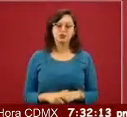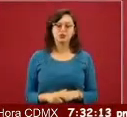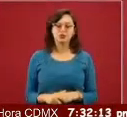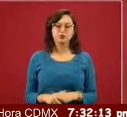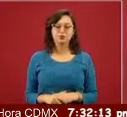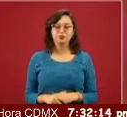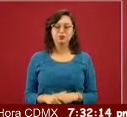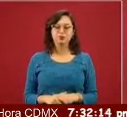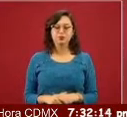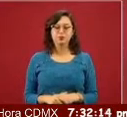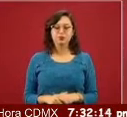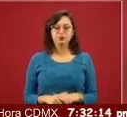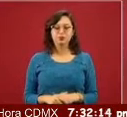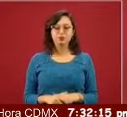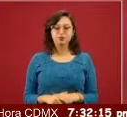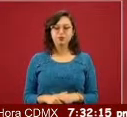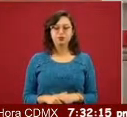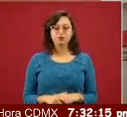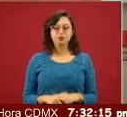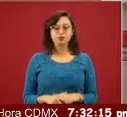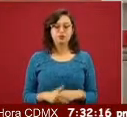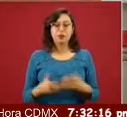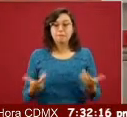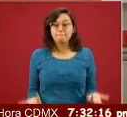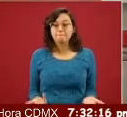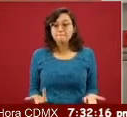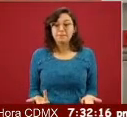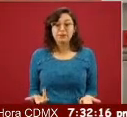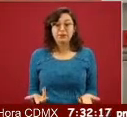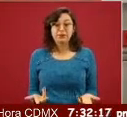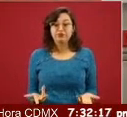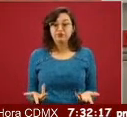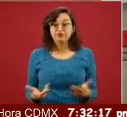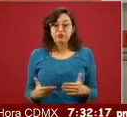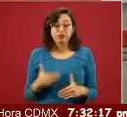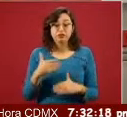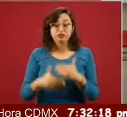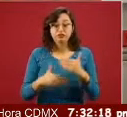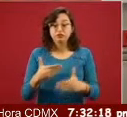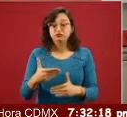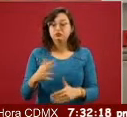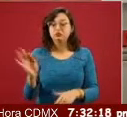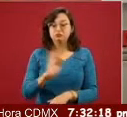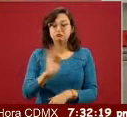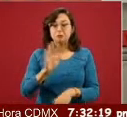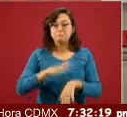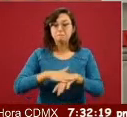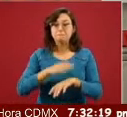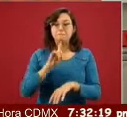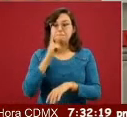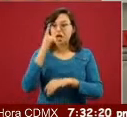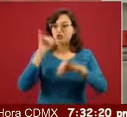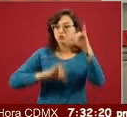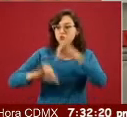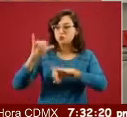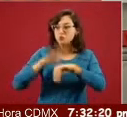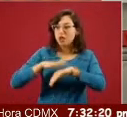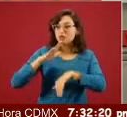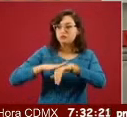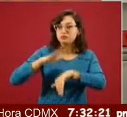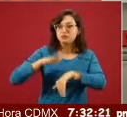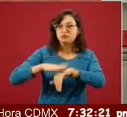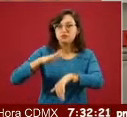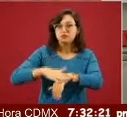haciendo más pruebas que el país que en este momento tiene más pruebas, no pasa absolutamente nada. Pero